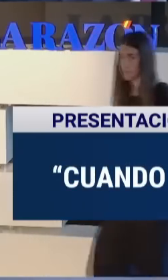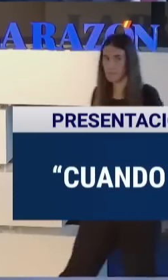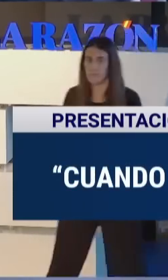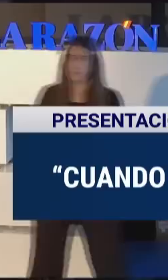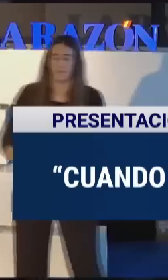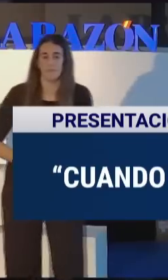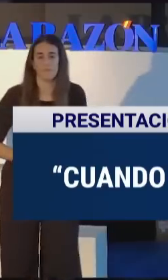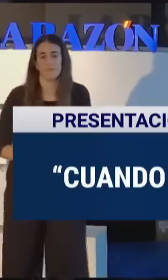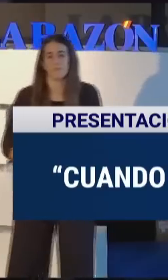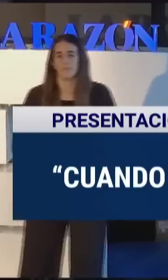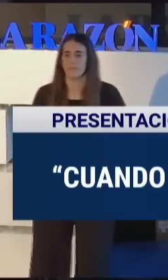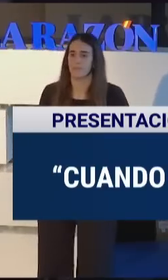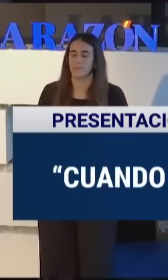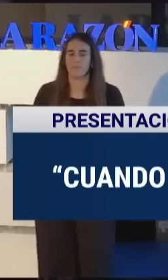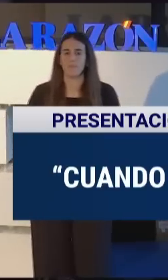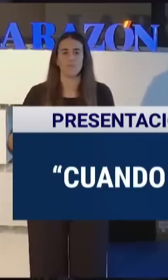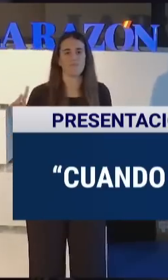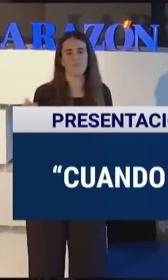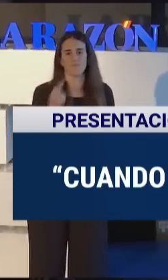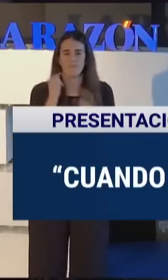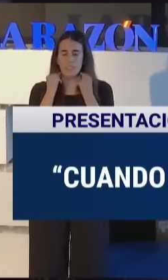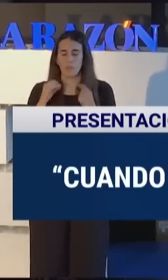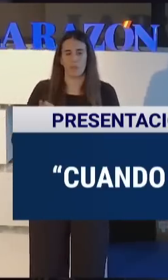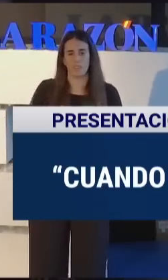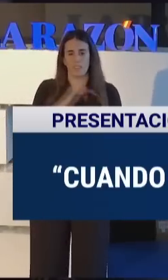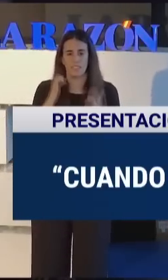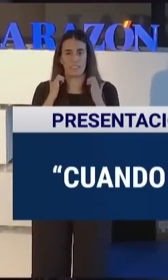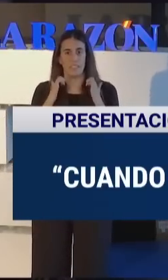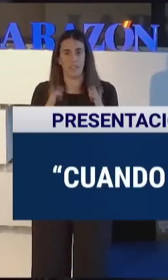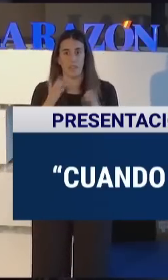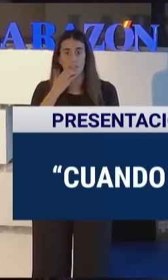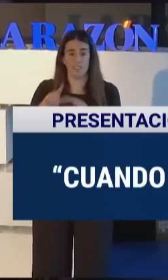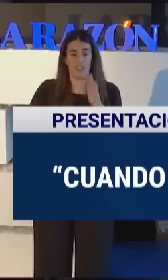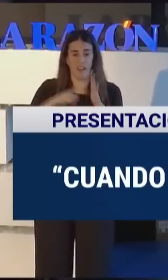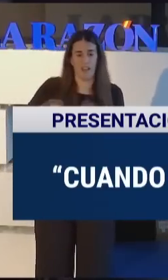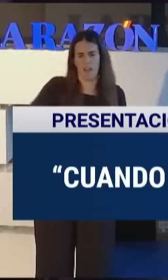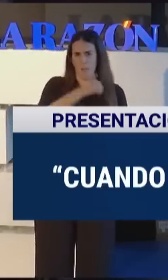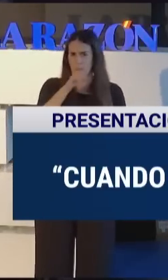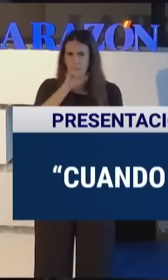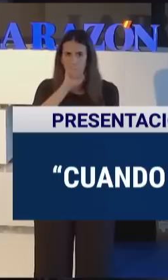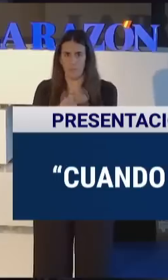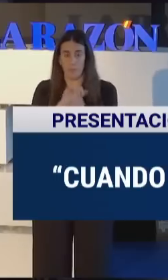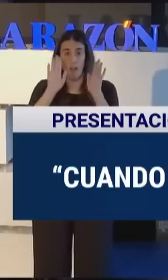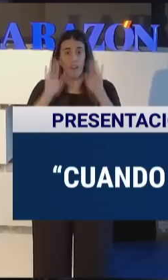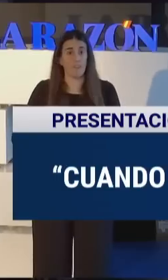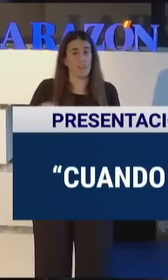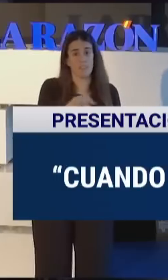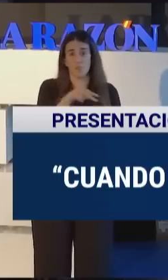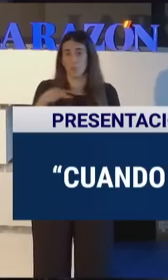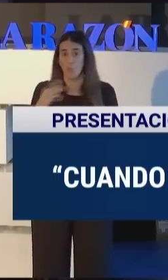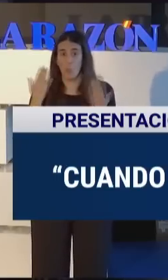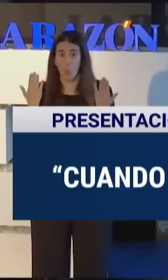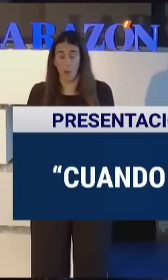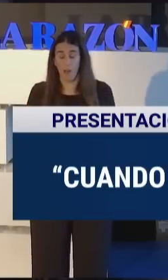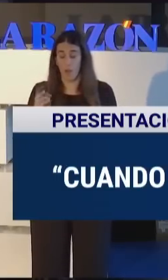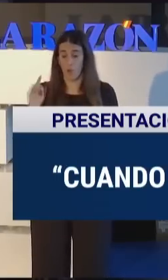el ministro de Economía y todos los diputados y senadores que aprueben una aberración de esas características. Entonces, ¿qué es lo que va a dar como resultado eso? Una vez